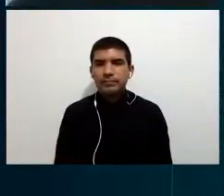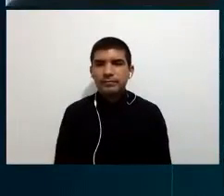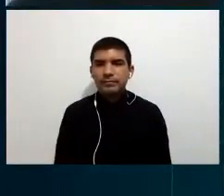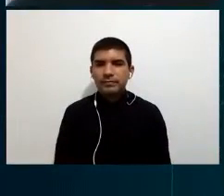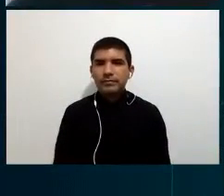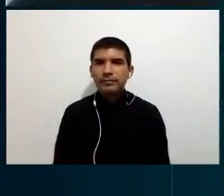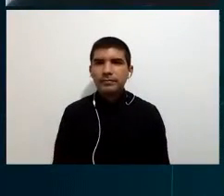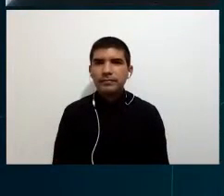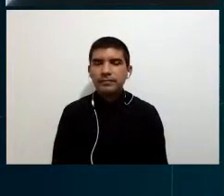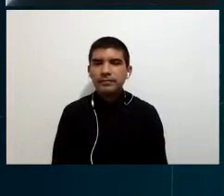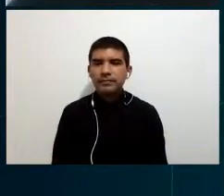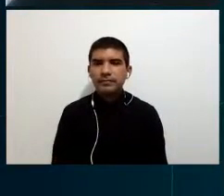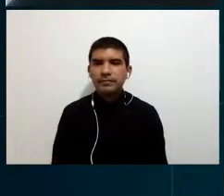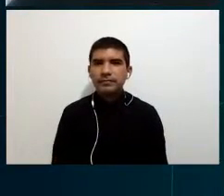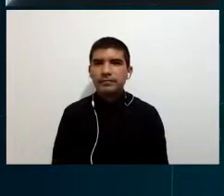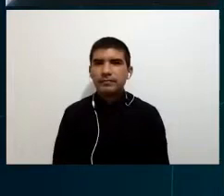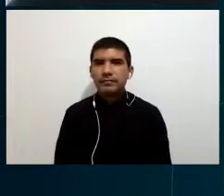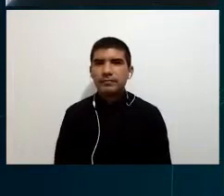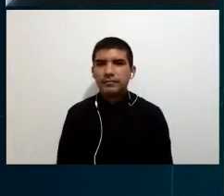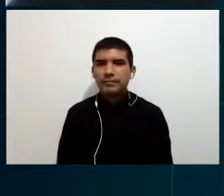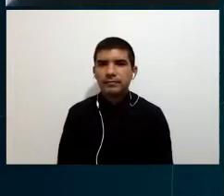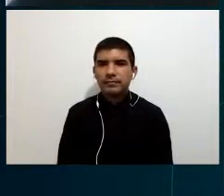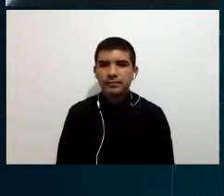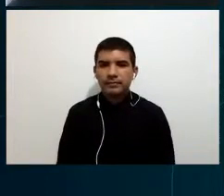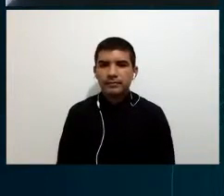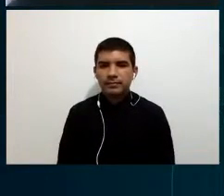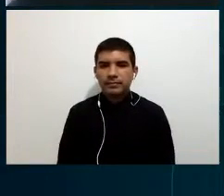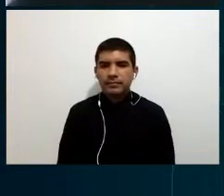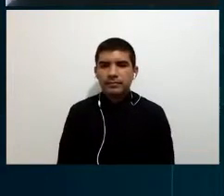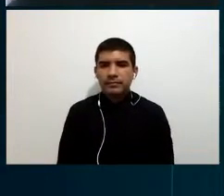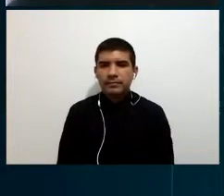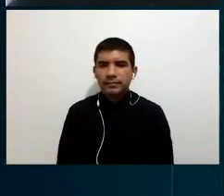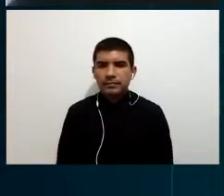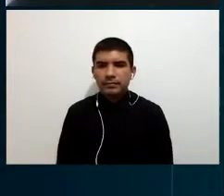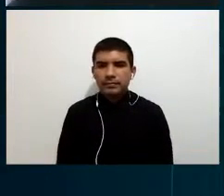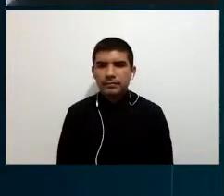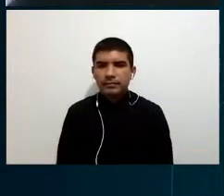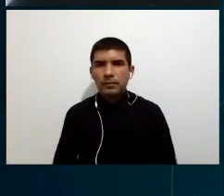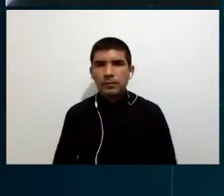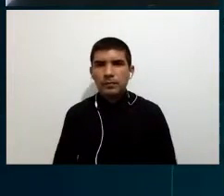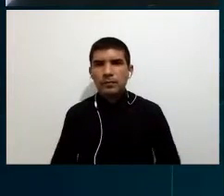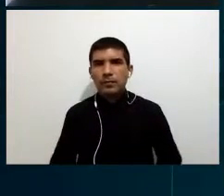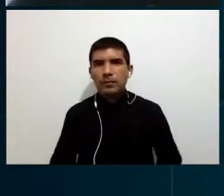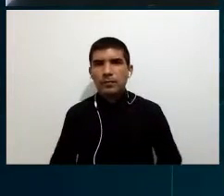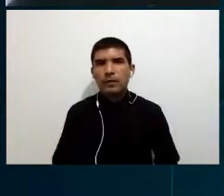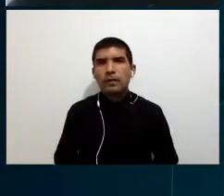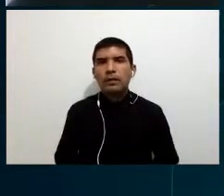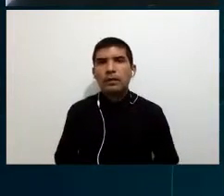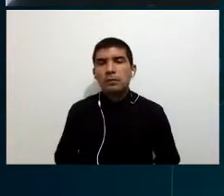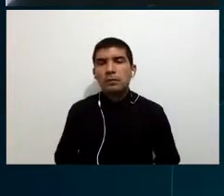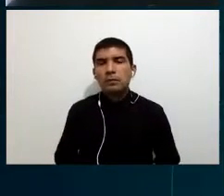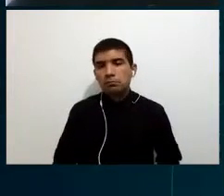Ya, entonces me confirman si la pantalla está presentándose.